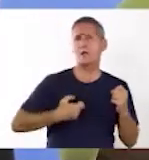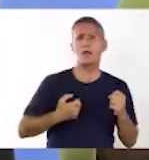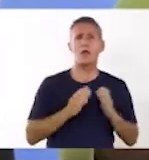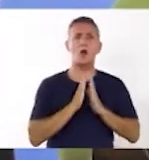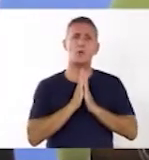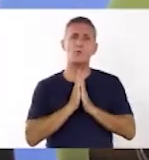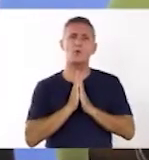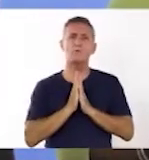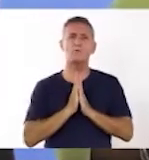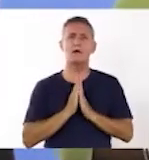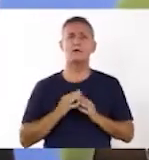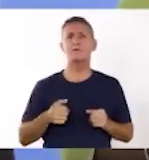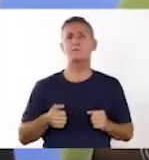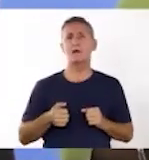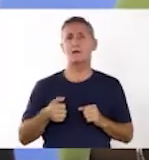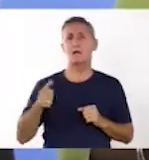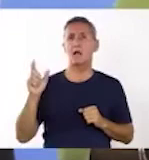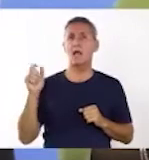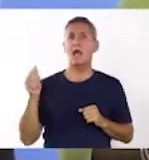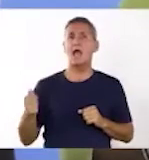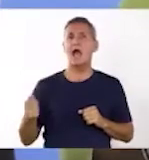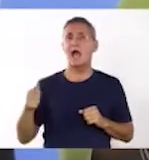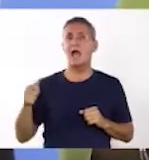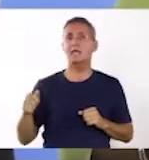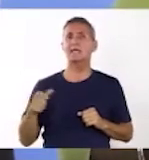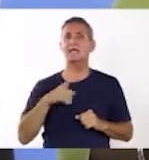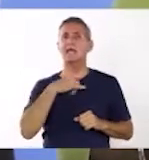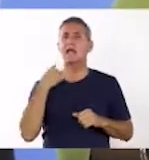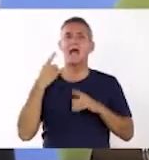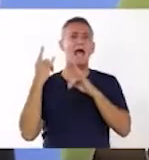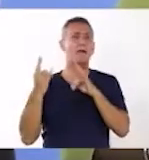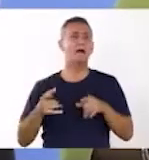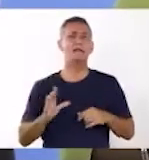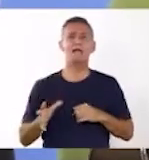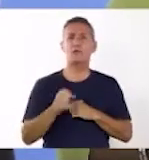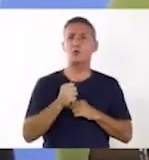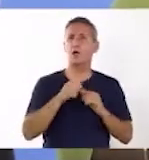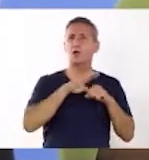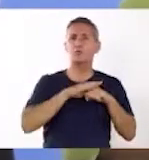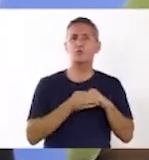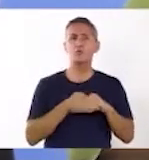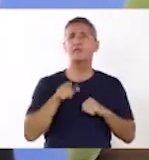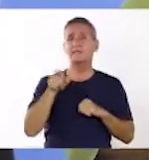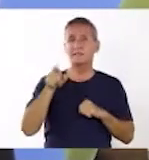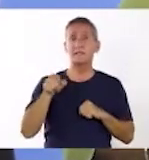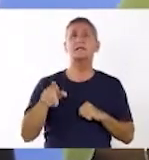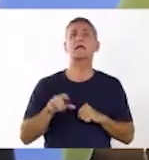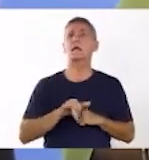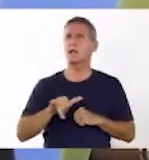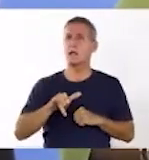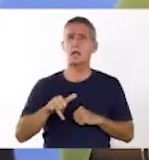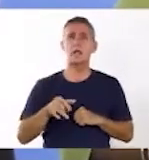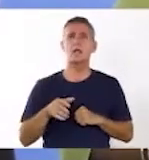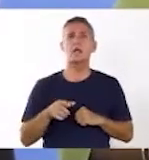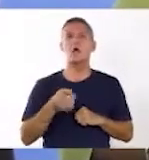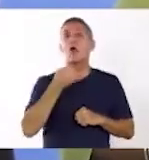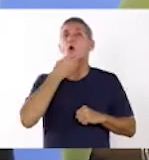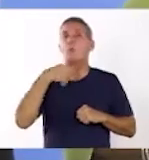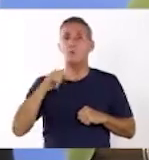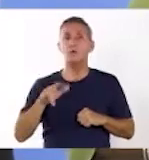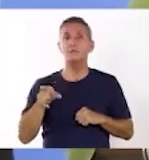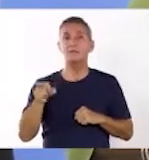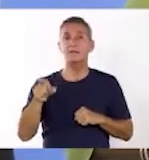que por favor, que aquí le ha matado también a toda su familia, a todos sus hermanos, y que él también puede